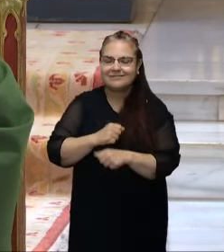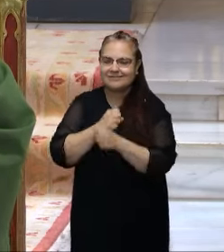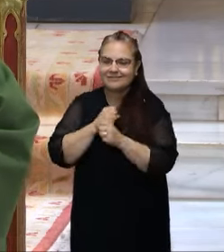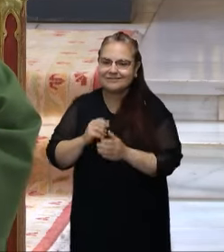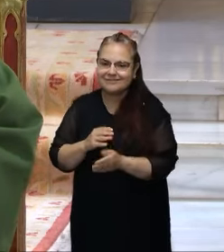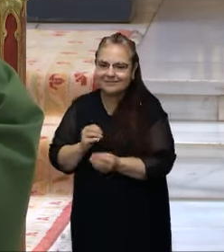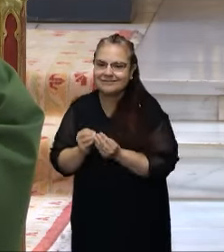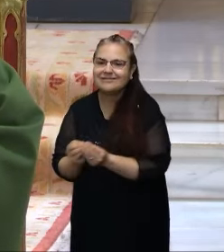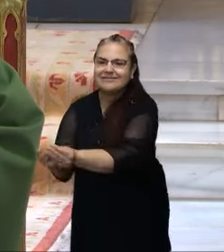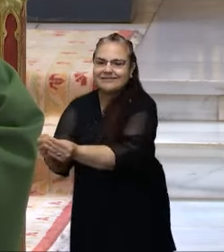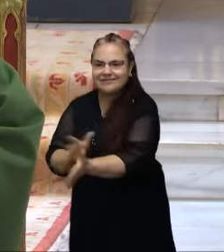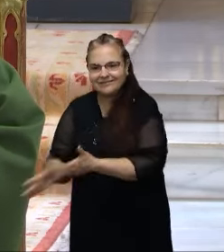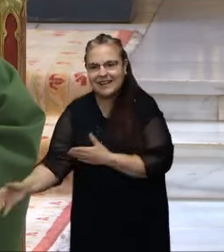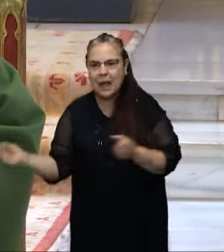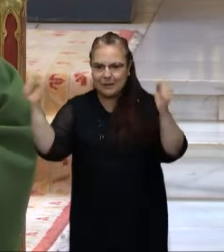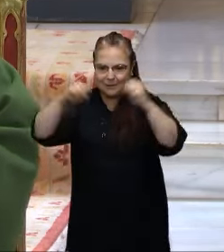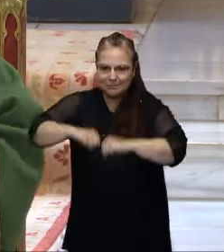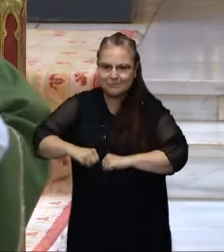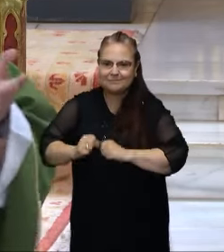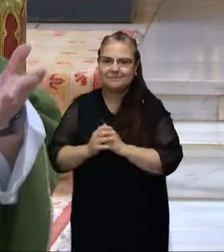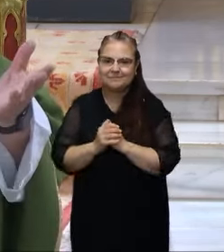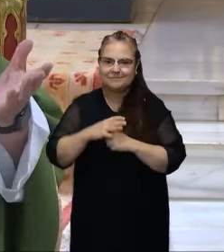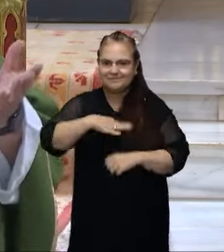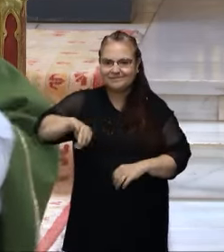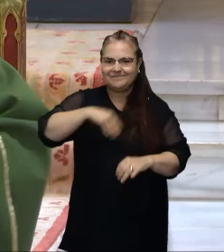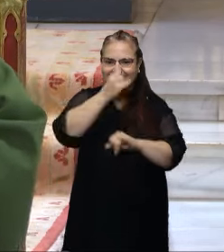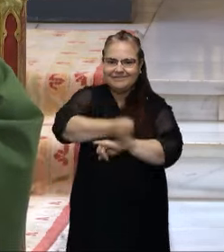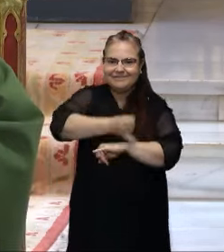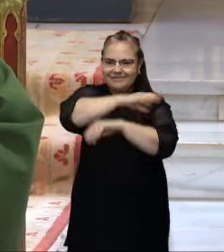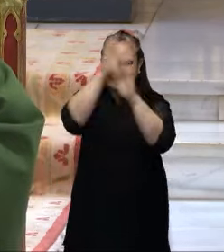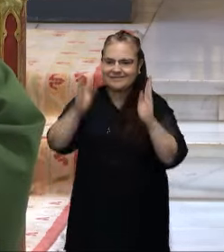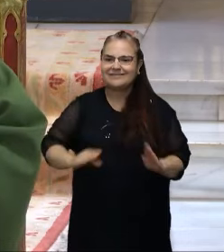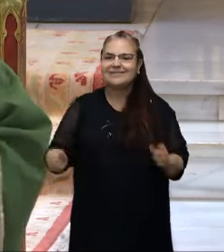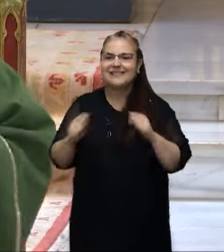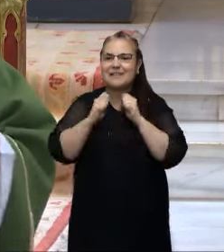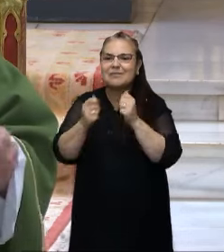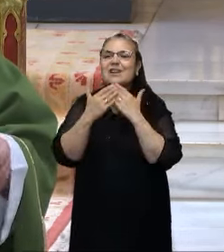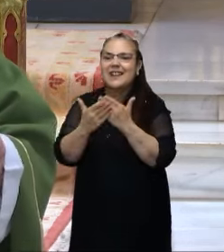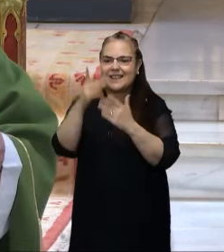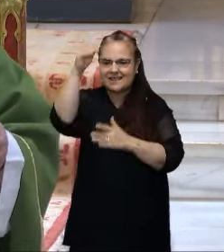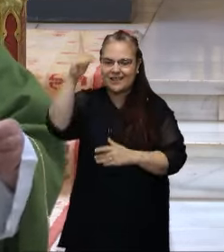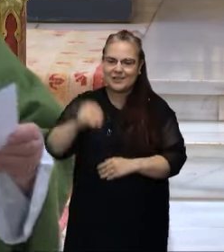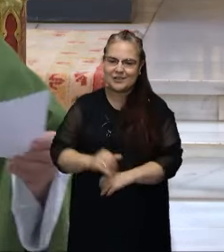sobre vosotros y os acompañe siempre. Podéis ir en paz.